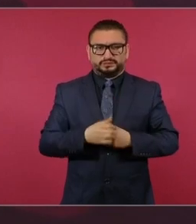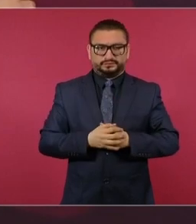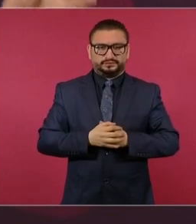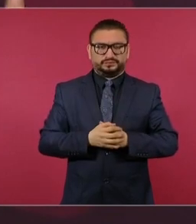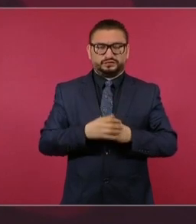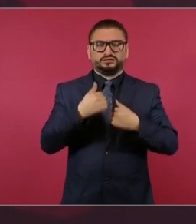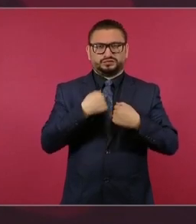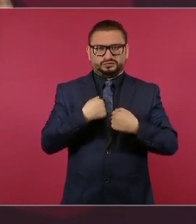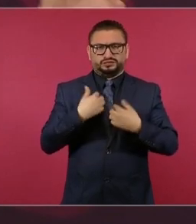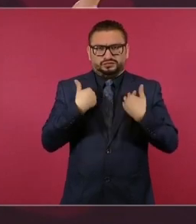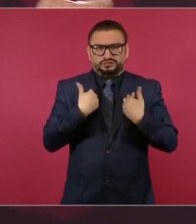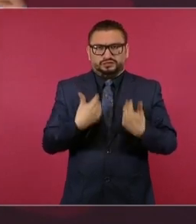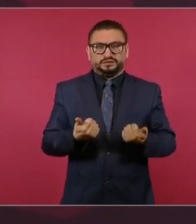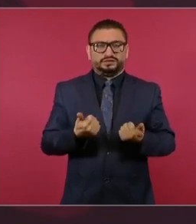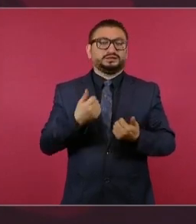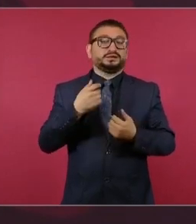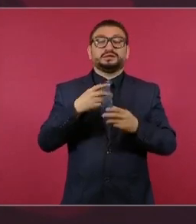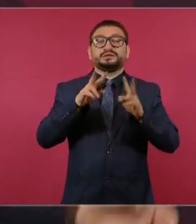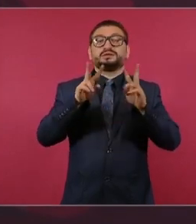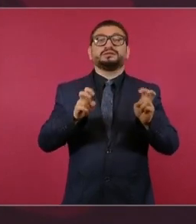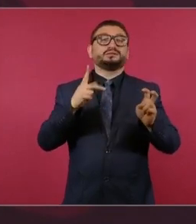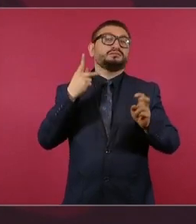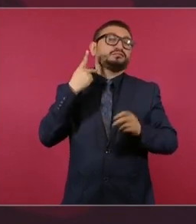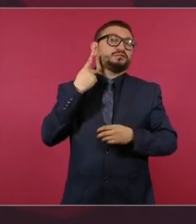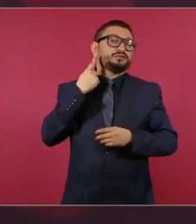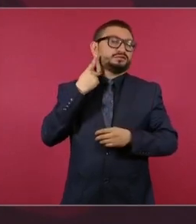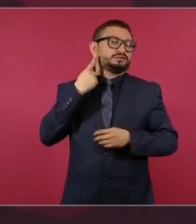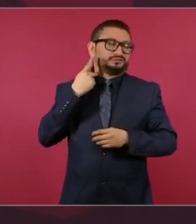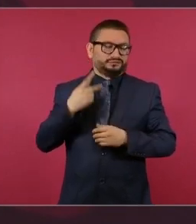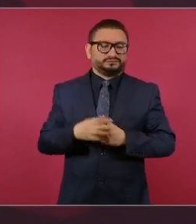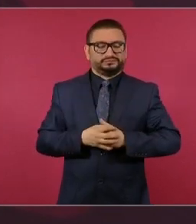Yo entiendo, pues, que políticamente